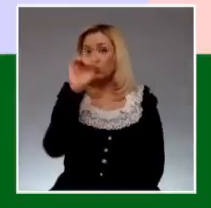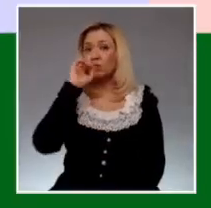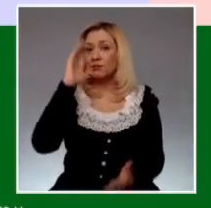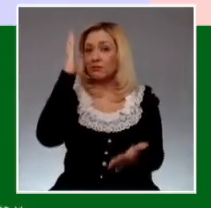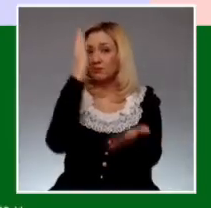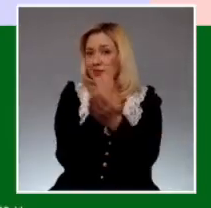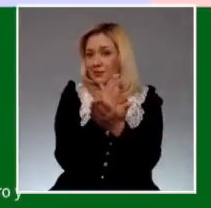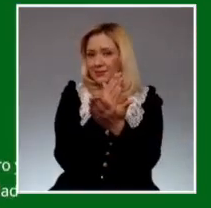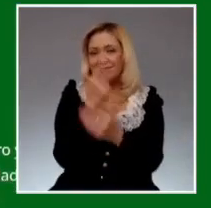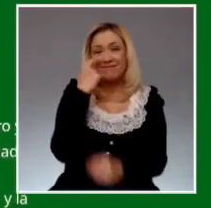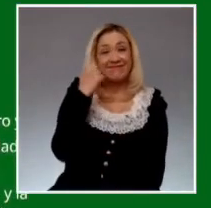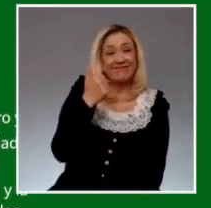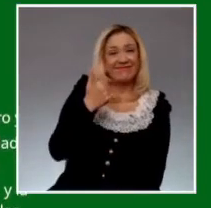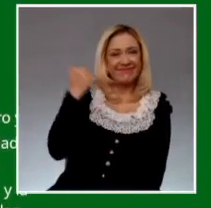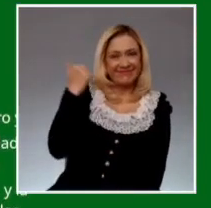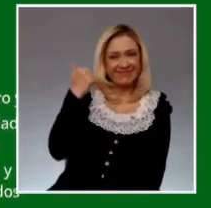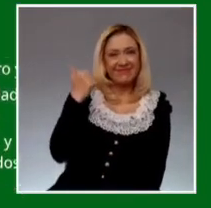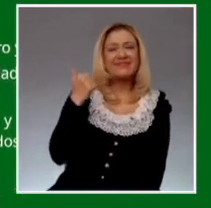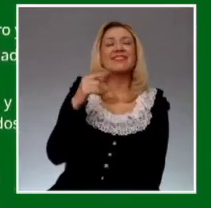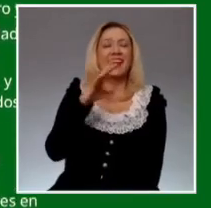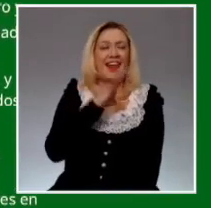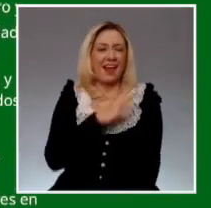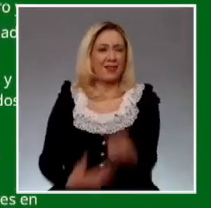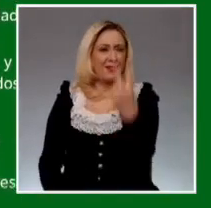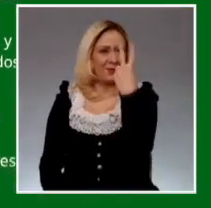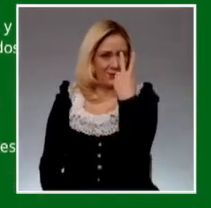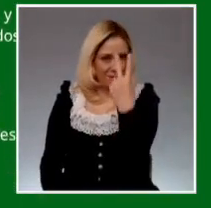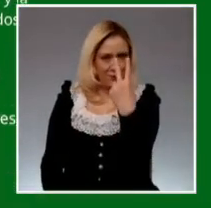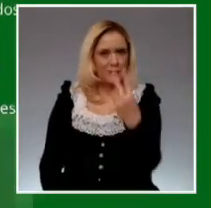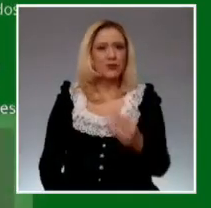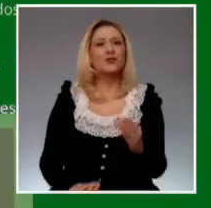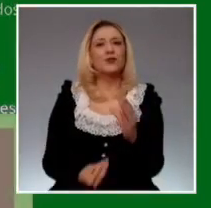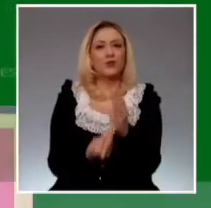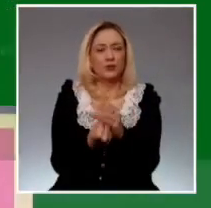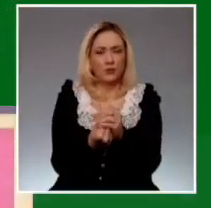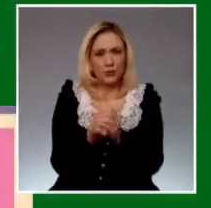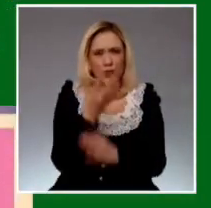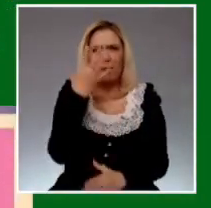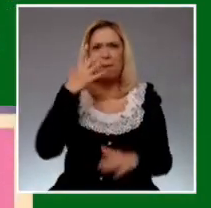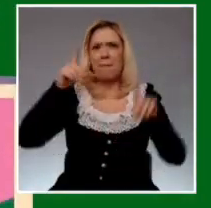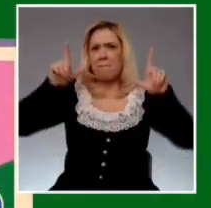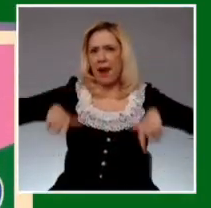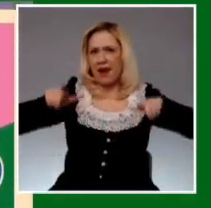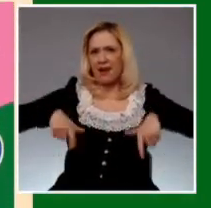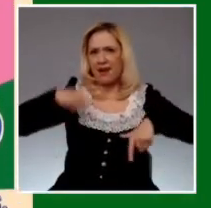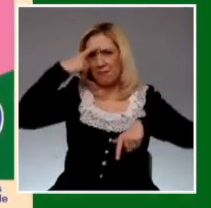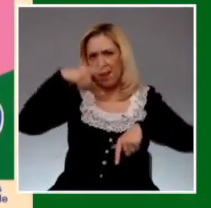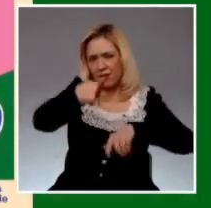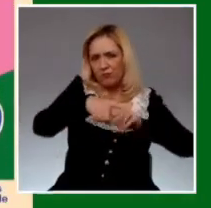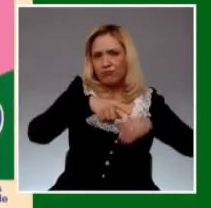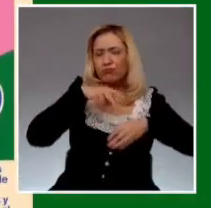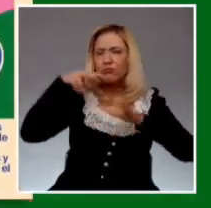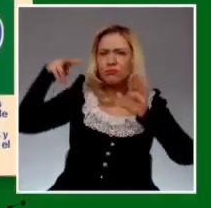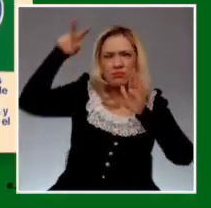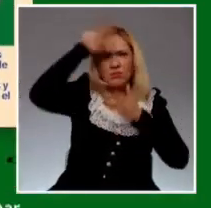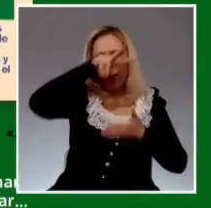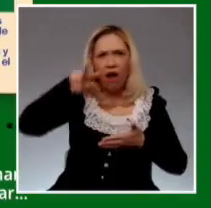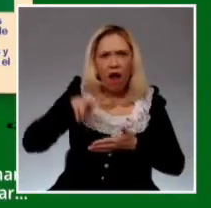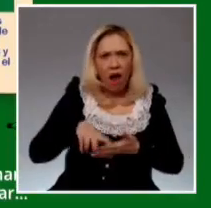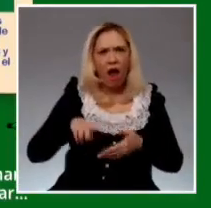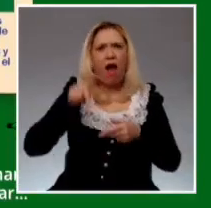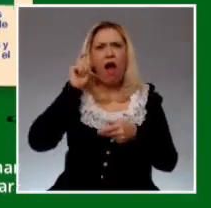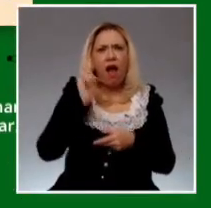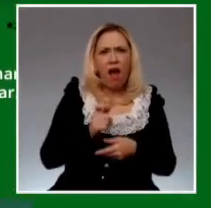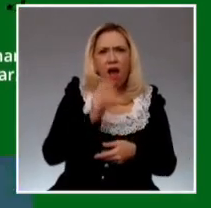El Consejo de la Judicatura Federal creó el micrositio Justicia para las Mujeres, una herramienta que tiene como objetivo que integrantes del